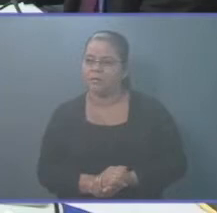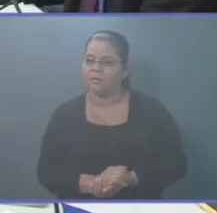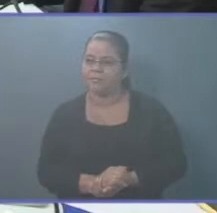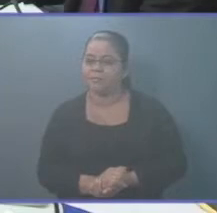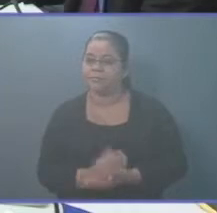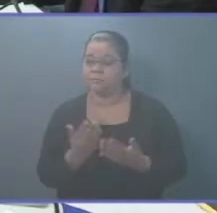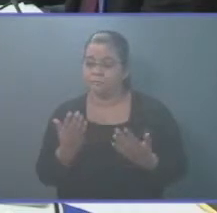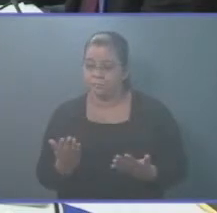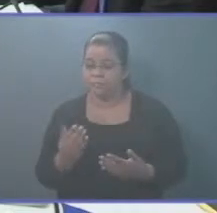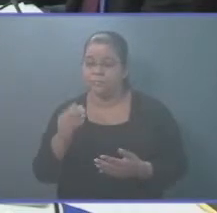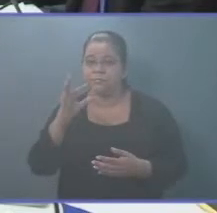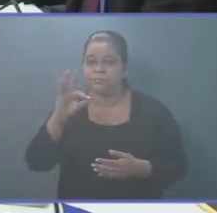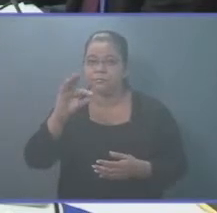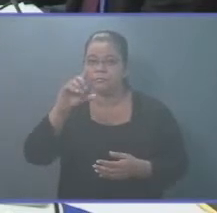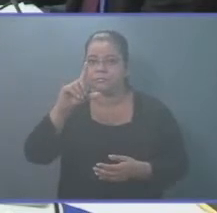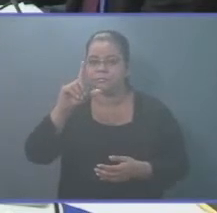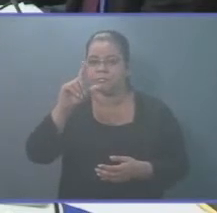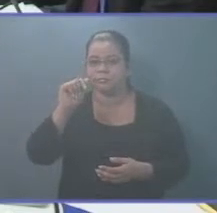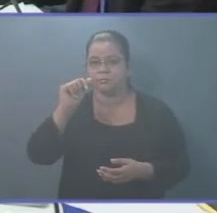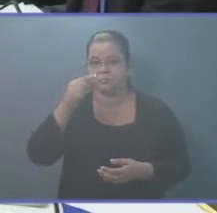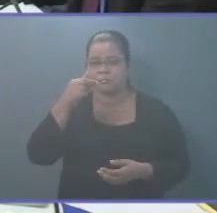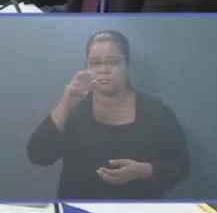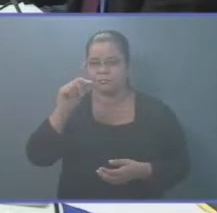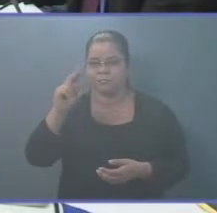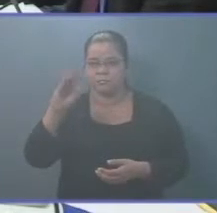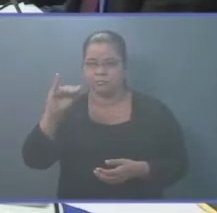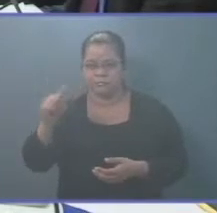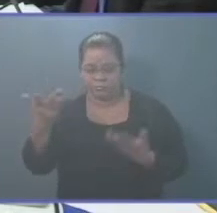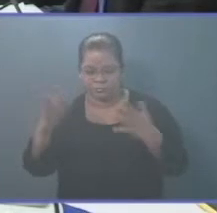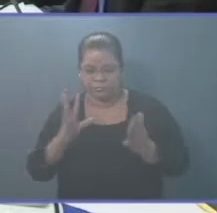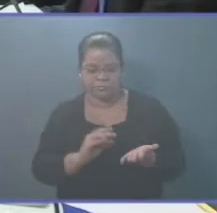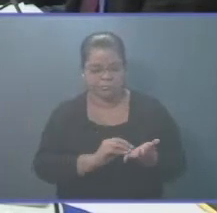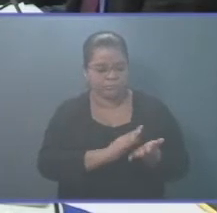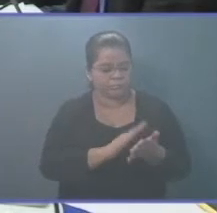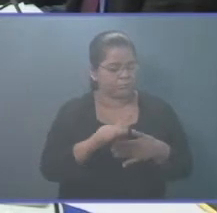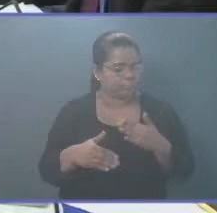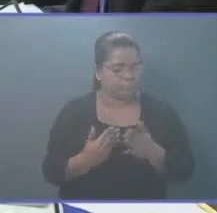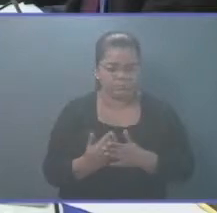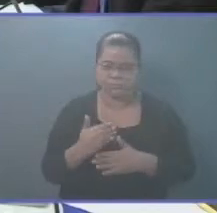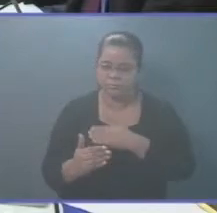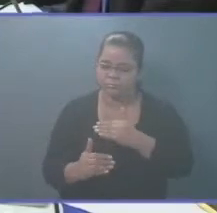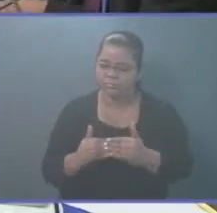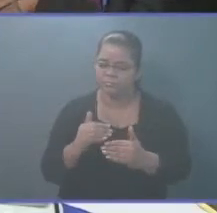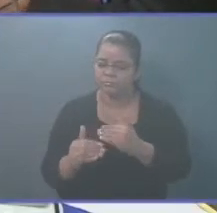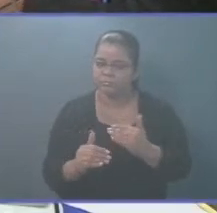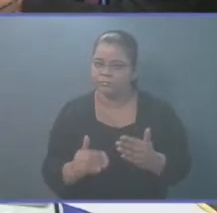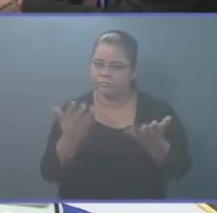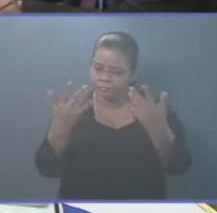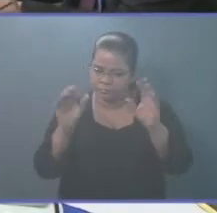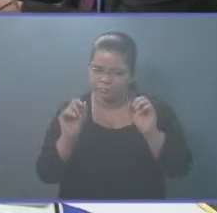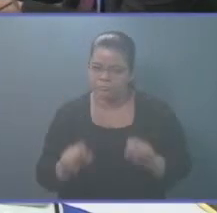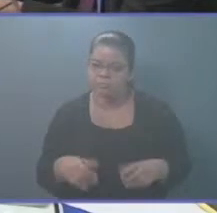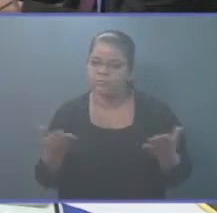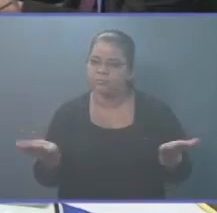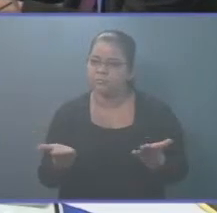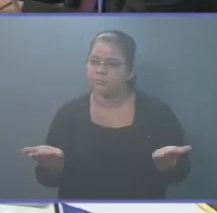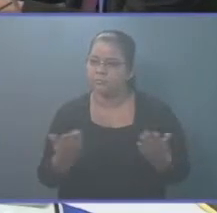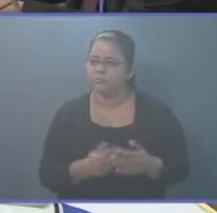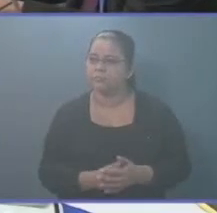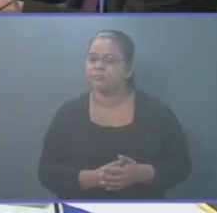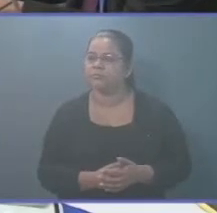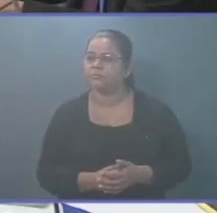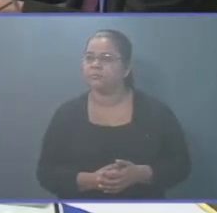La flagrancia ya está tipificado y todos los procedimientos de lo que se puede o no se puede hacer en flagrancia. Sí.